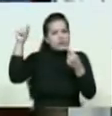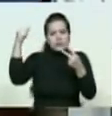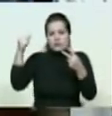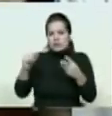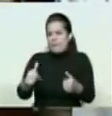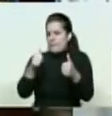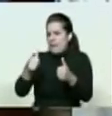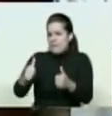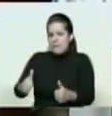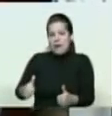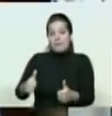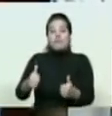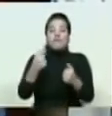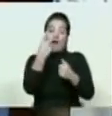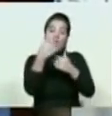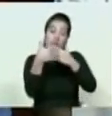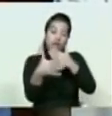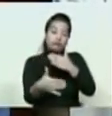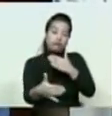todavía más largo que el que ya hemos